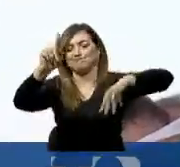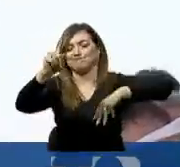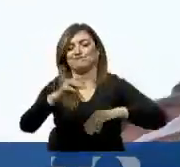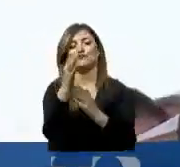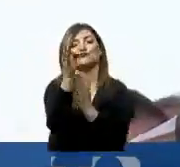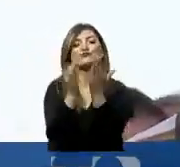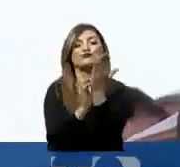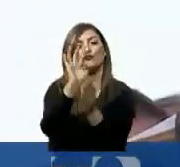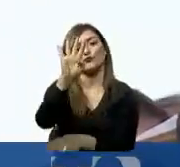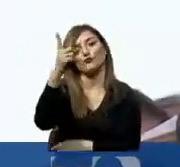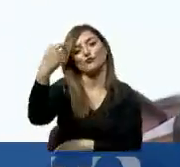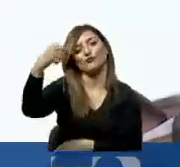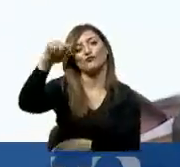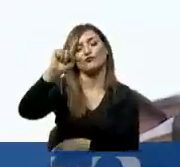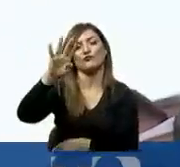presupuesto bordea los